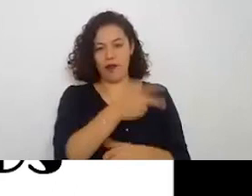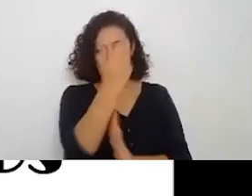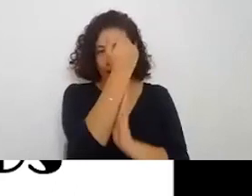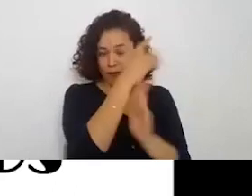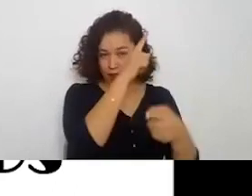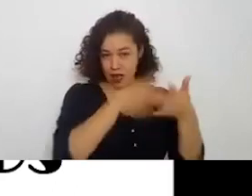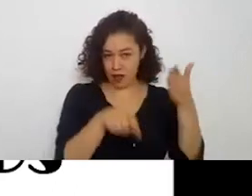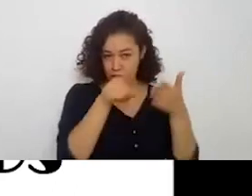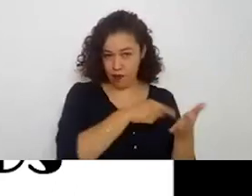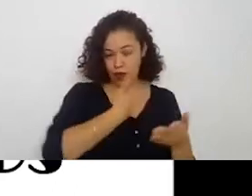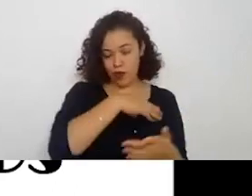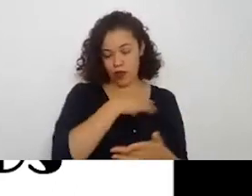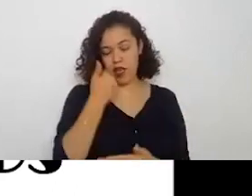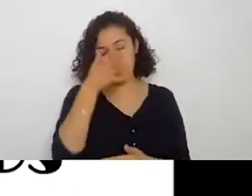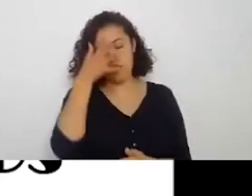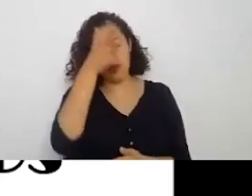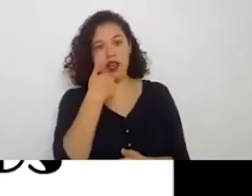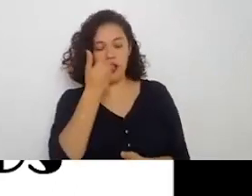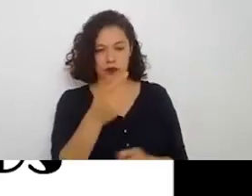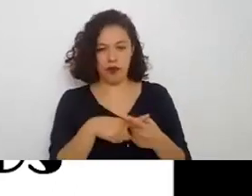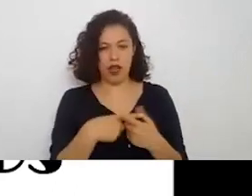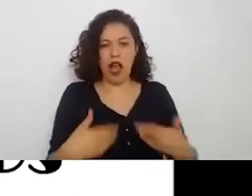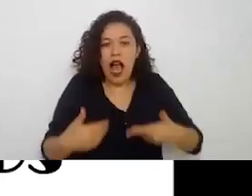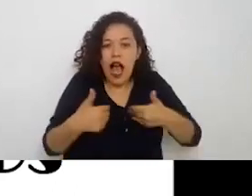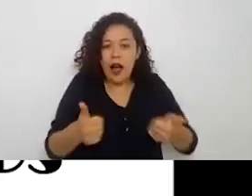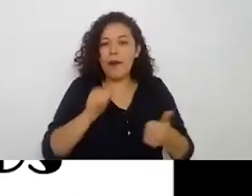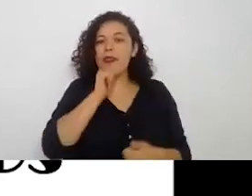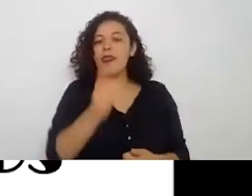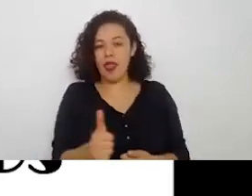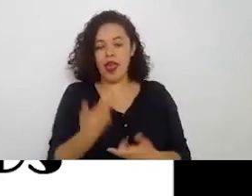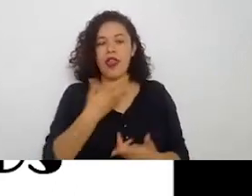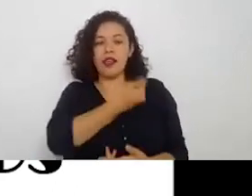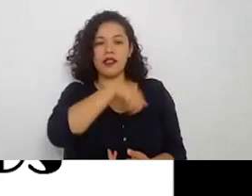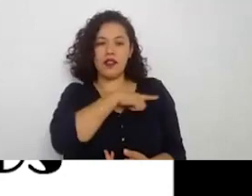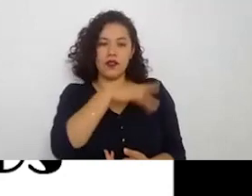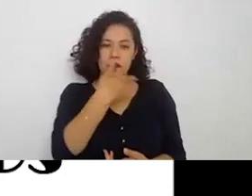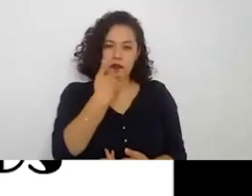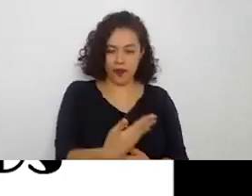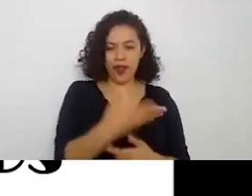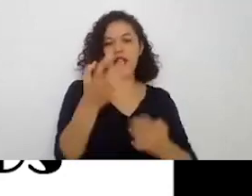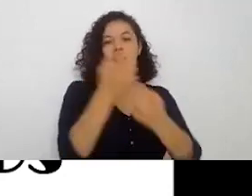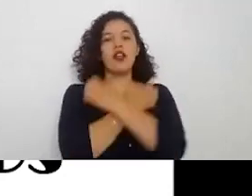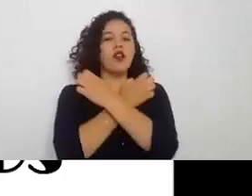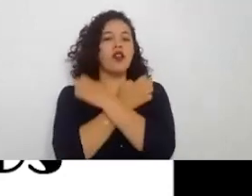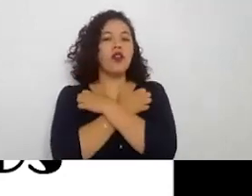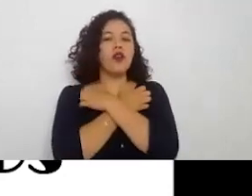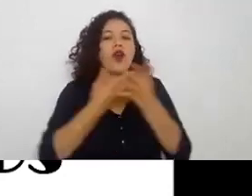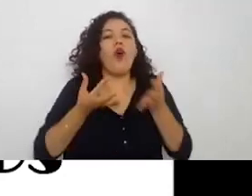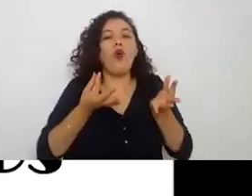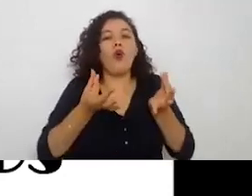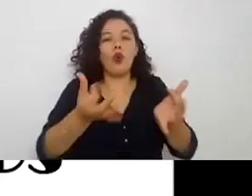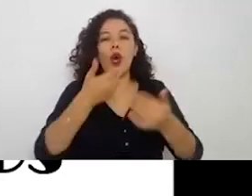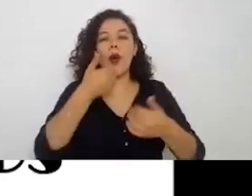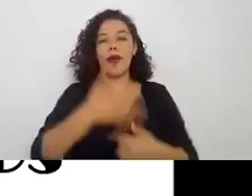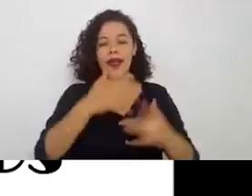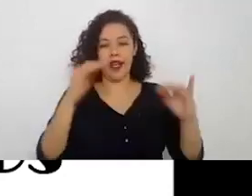que quisiéramos visualizar, del hambre cero, de la salud y el bienestar, de la educación con calidad, de la